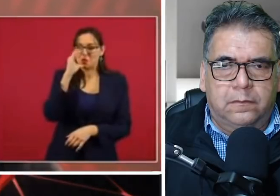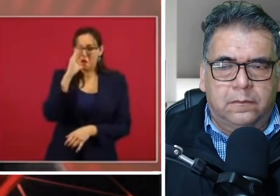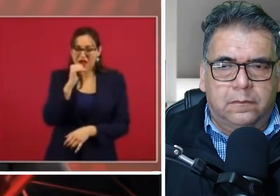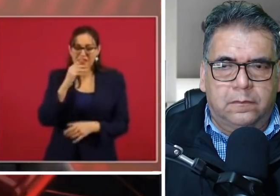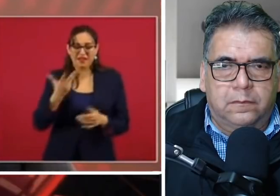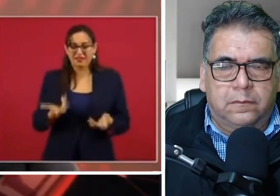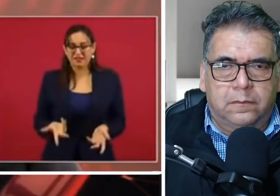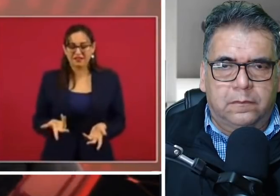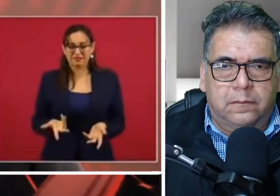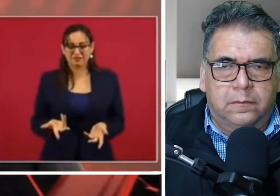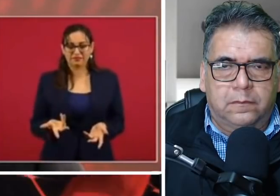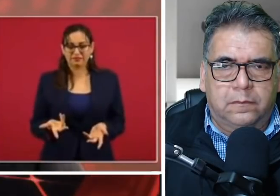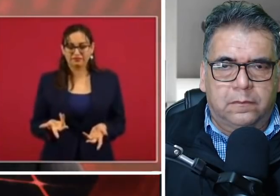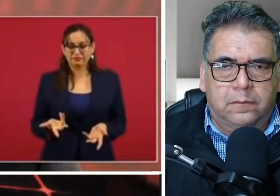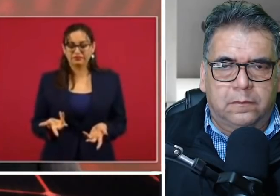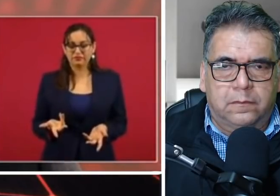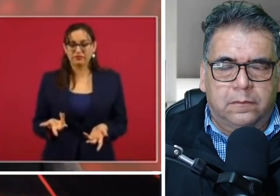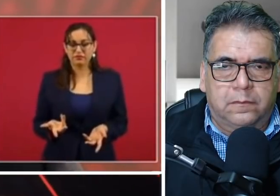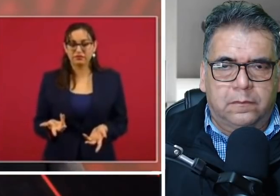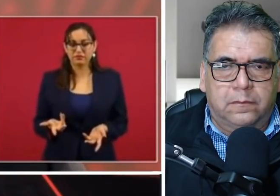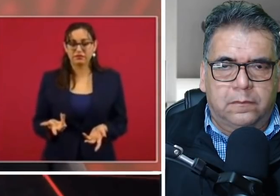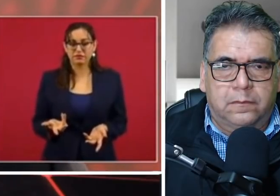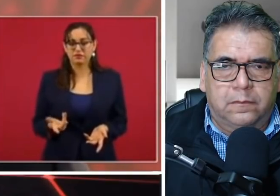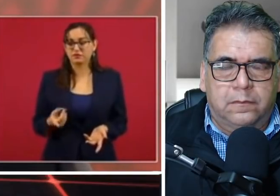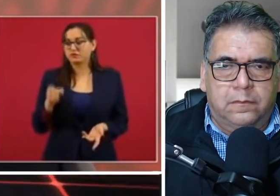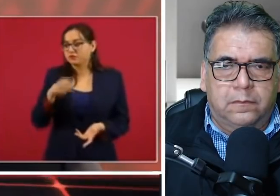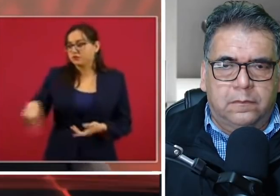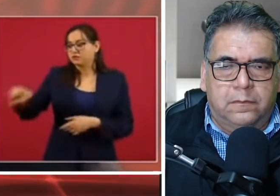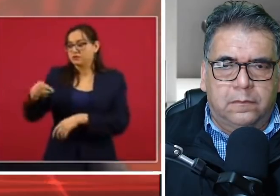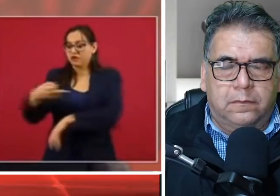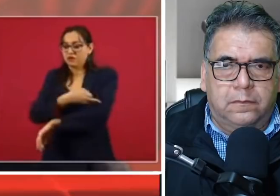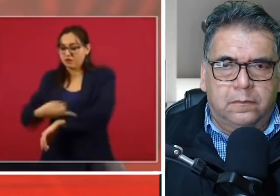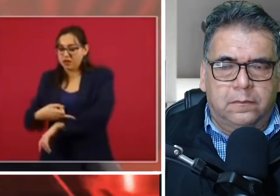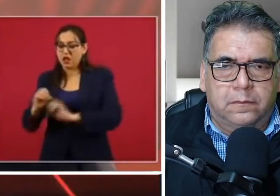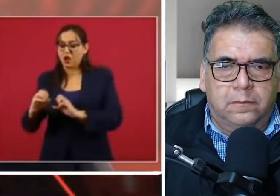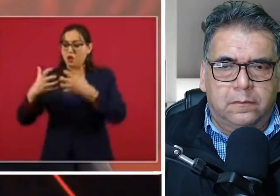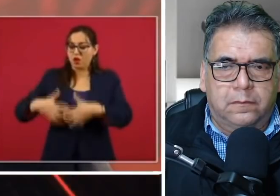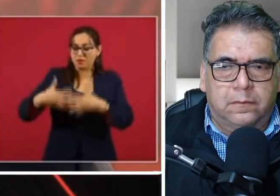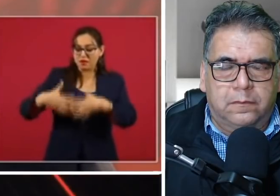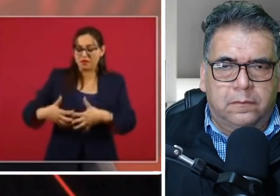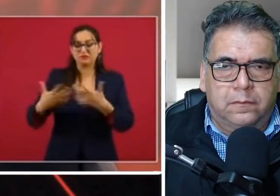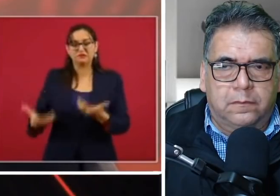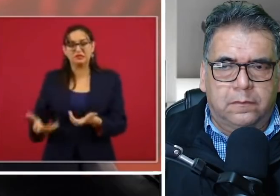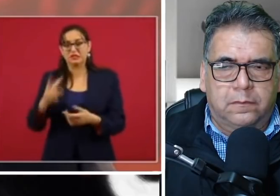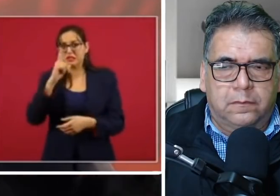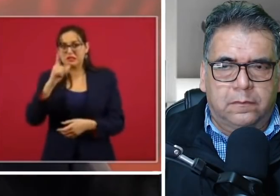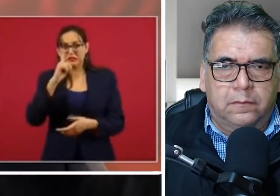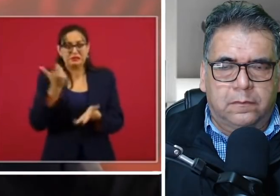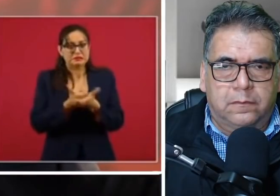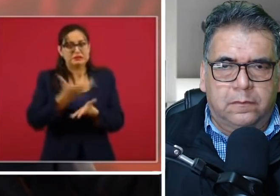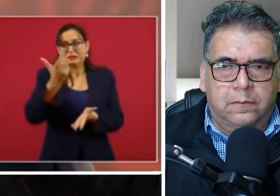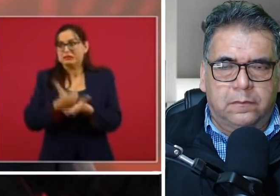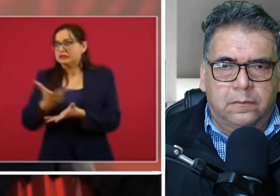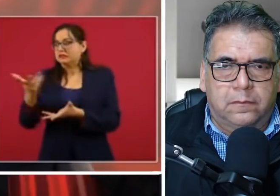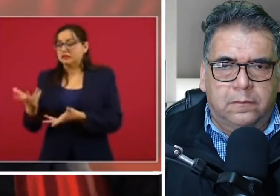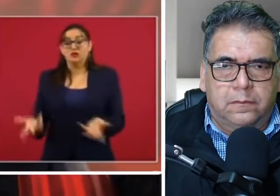para las familias, el uso doméstico, ni para las empresas. Yo he hecho el compromiso